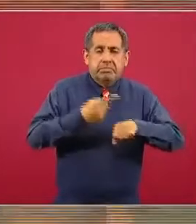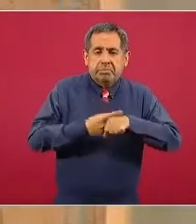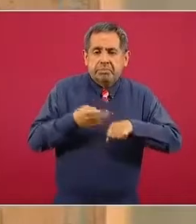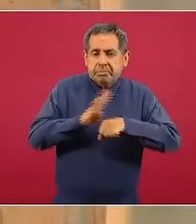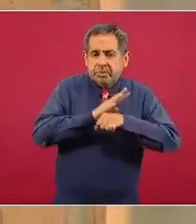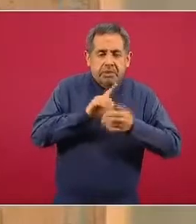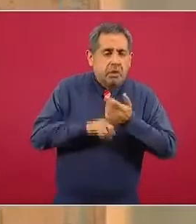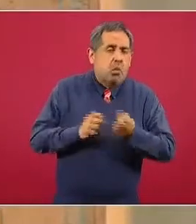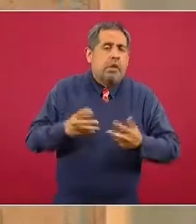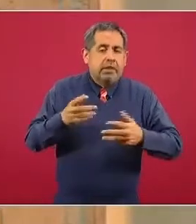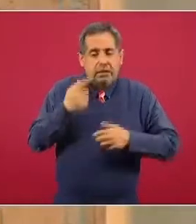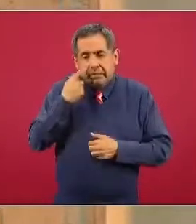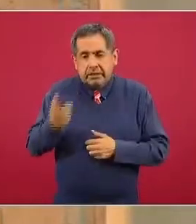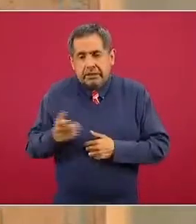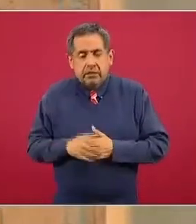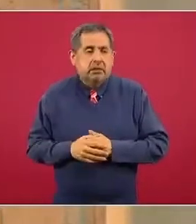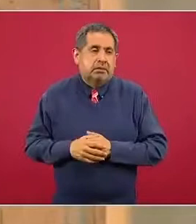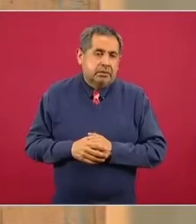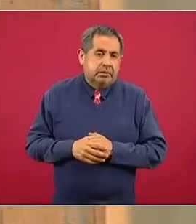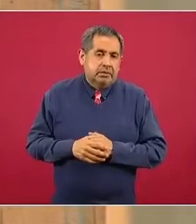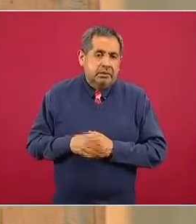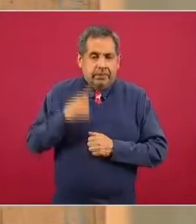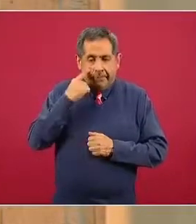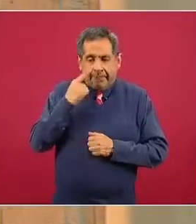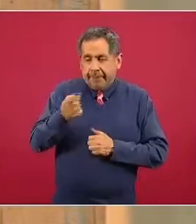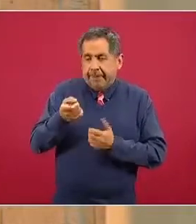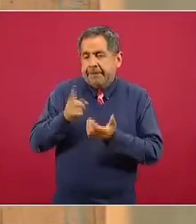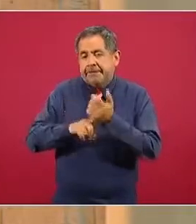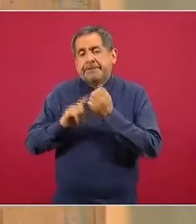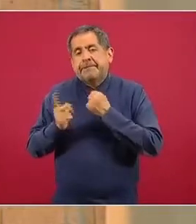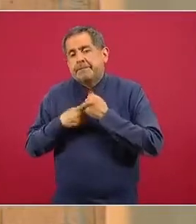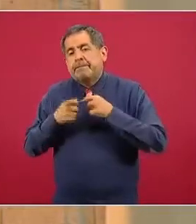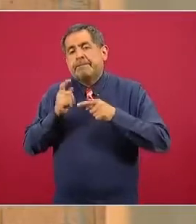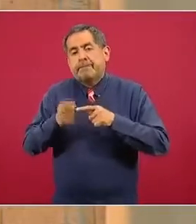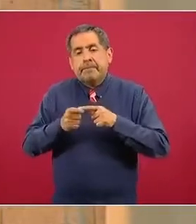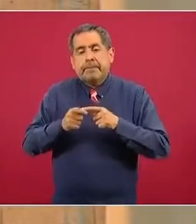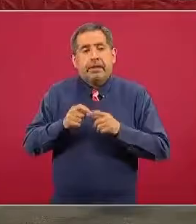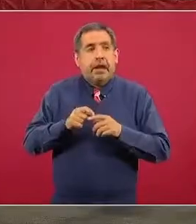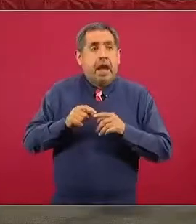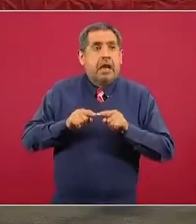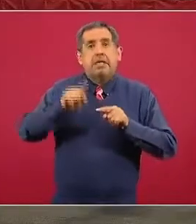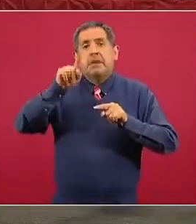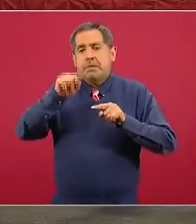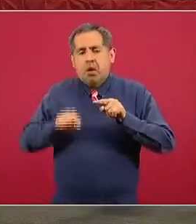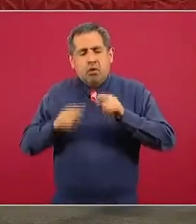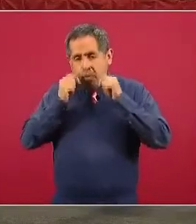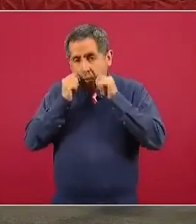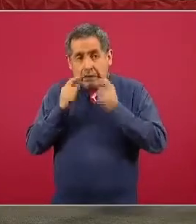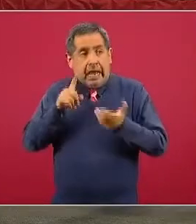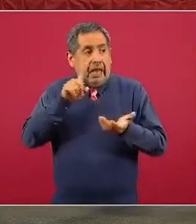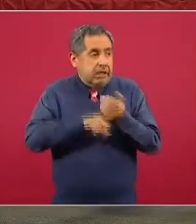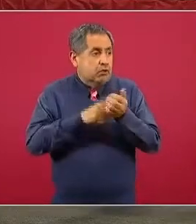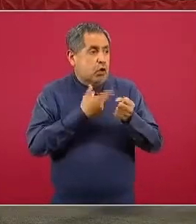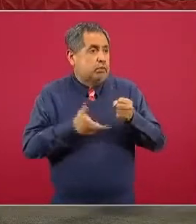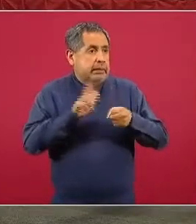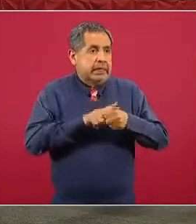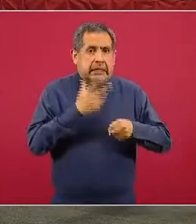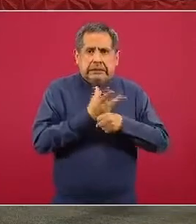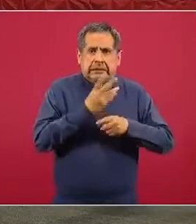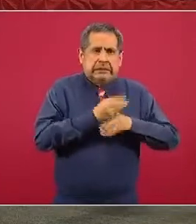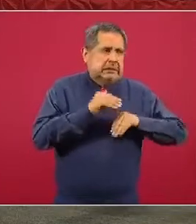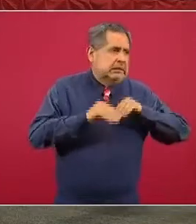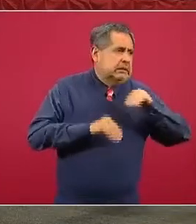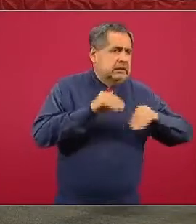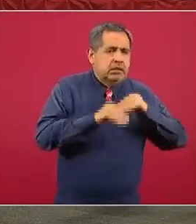con puntos, ver esta línea con puntos, más allá de que tenga un ascenso o que tenga un descenso, o que se mantenga estable en función